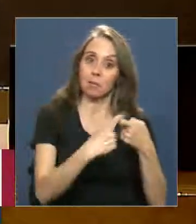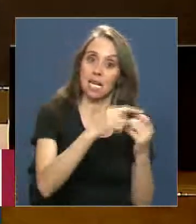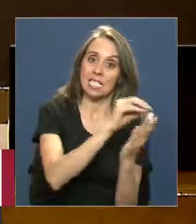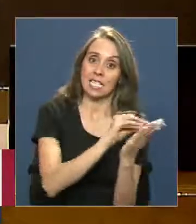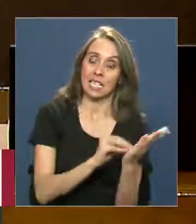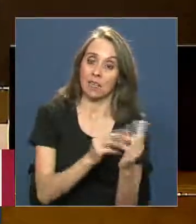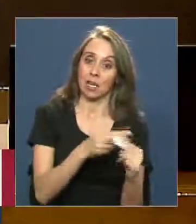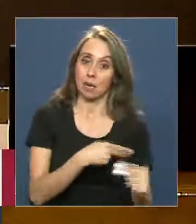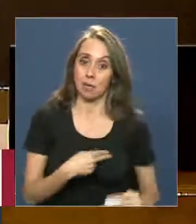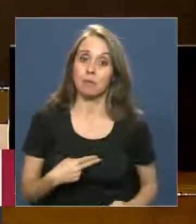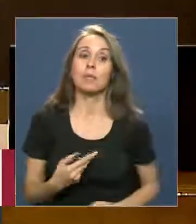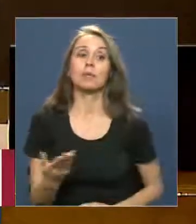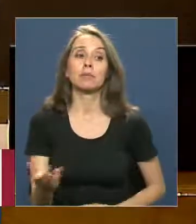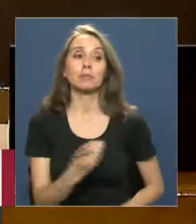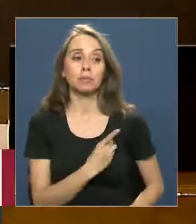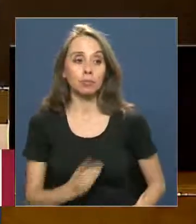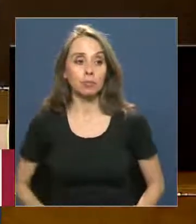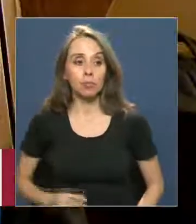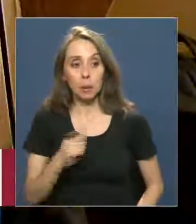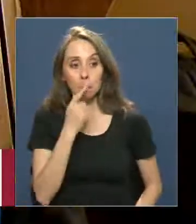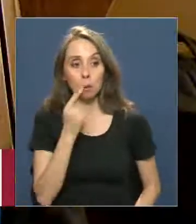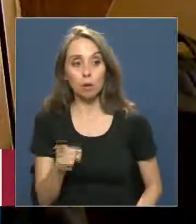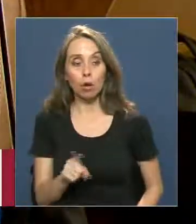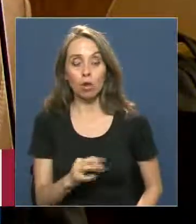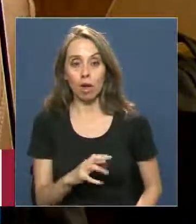diputado René Zaffirio.